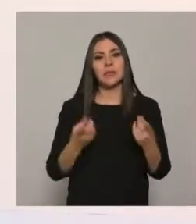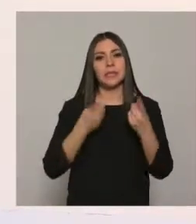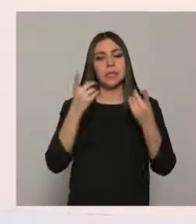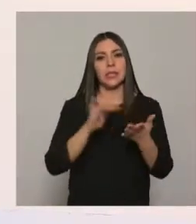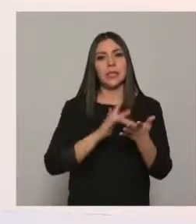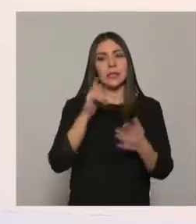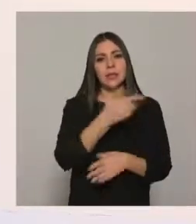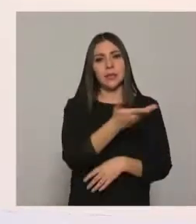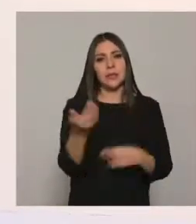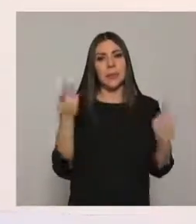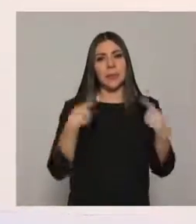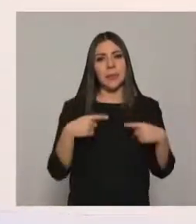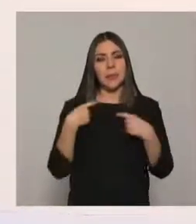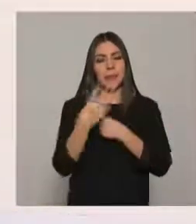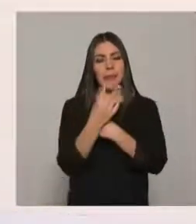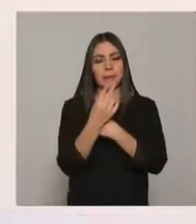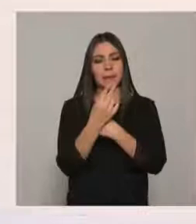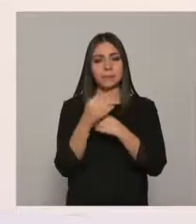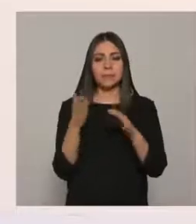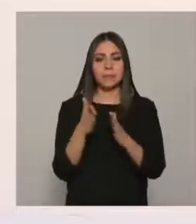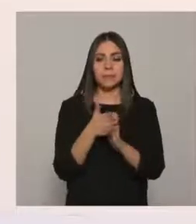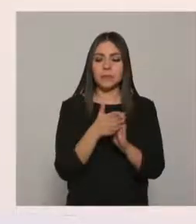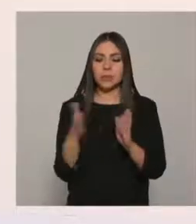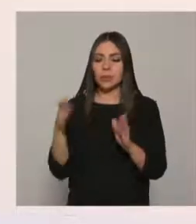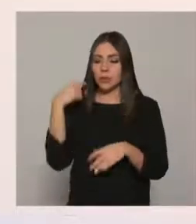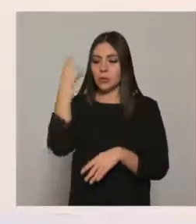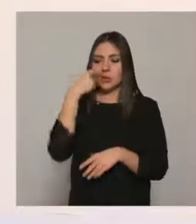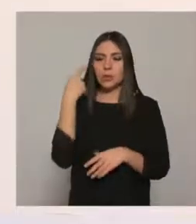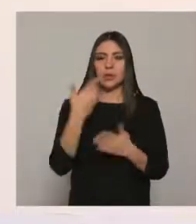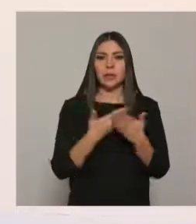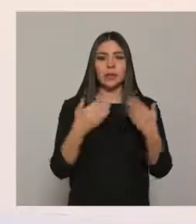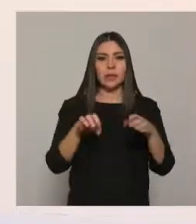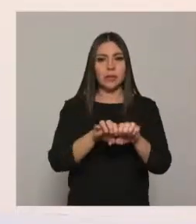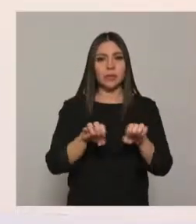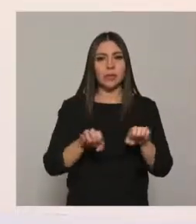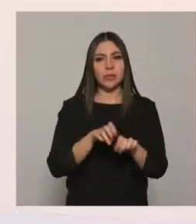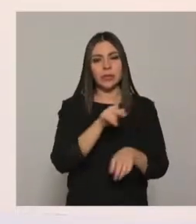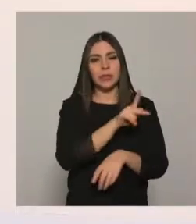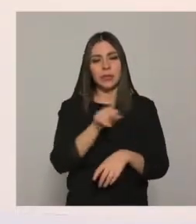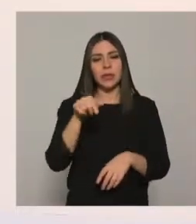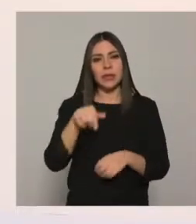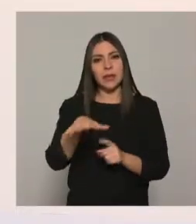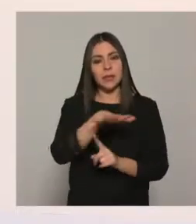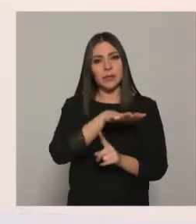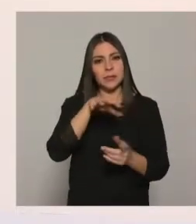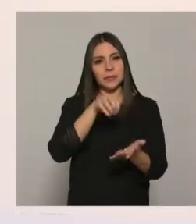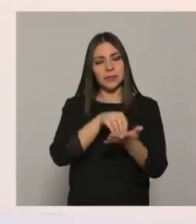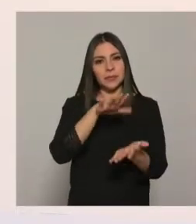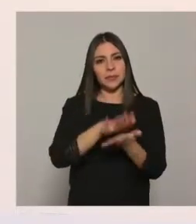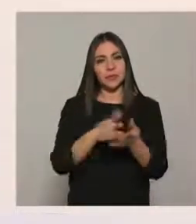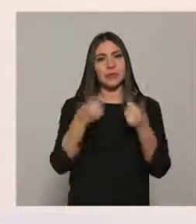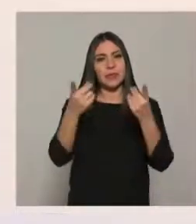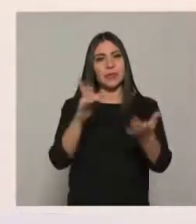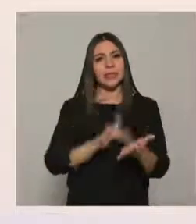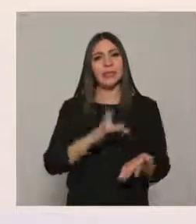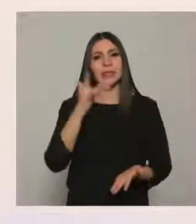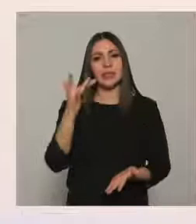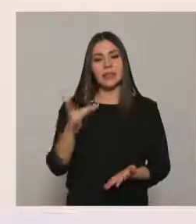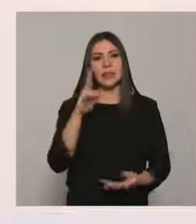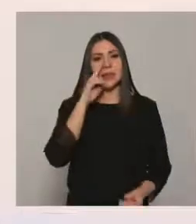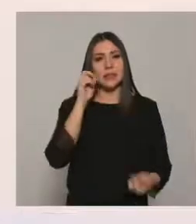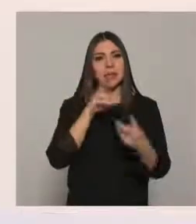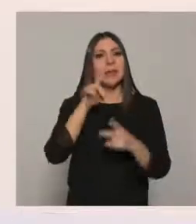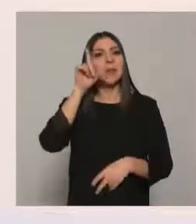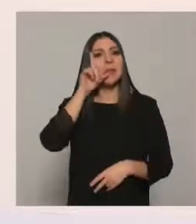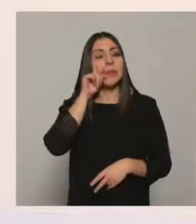también a usted la preferencia por acompañarme a lo largo de esta hora, y a nombre de todo el equipo de aquí de Agenda y Contexto, pues le doy las gracias. Lo espero el día